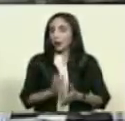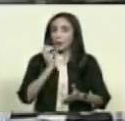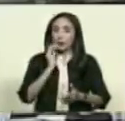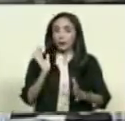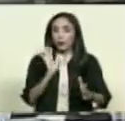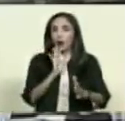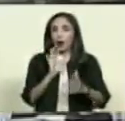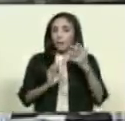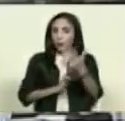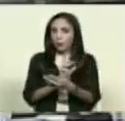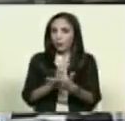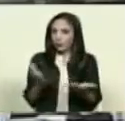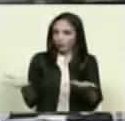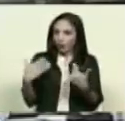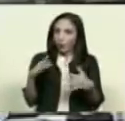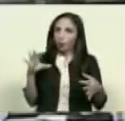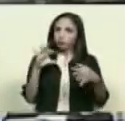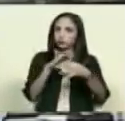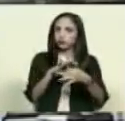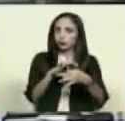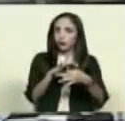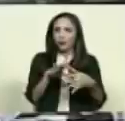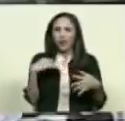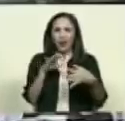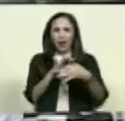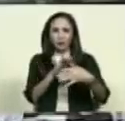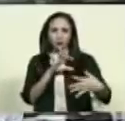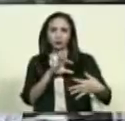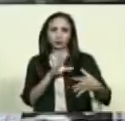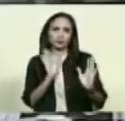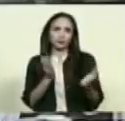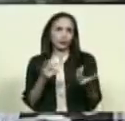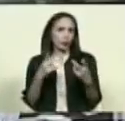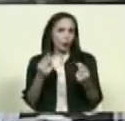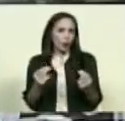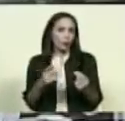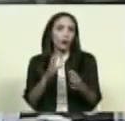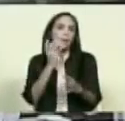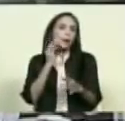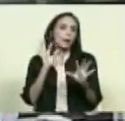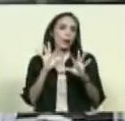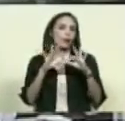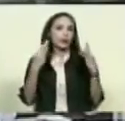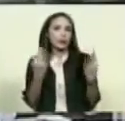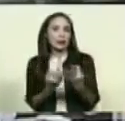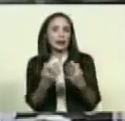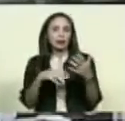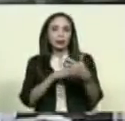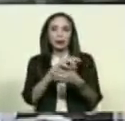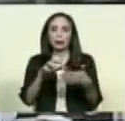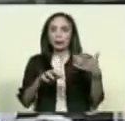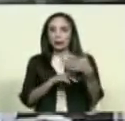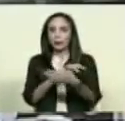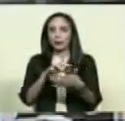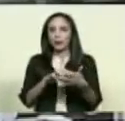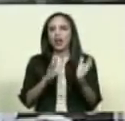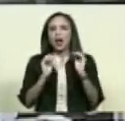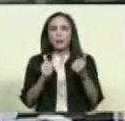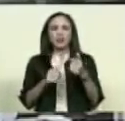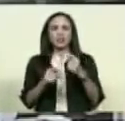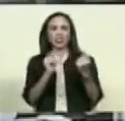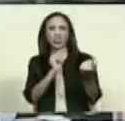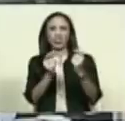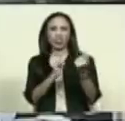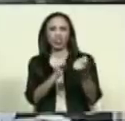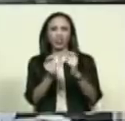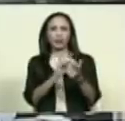más. La familia, cuando una familia tiene problemas, se ponen a pelear entonces la familia, los hermanos,